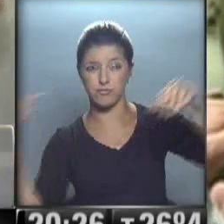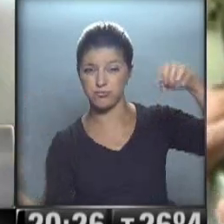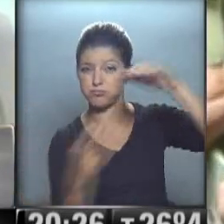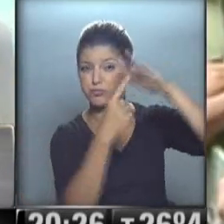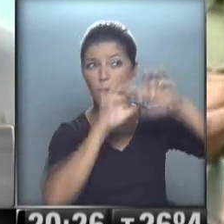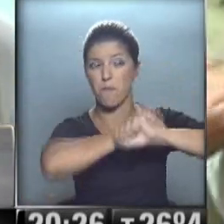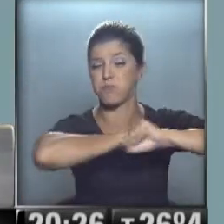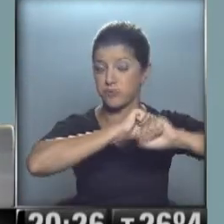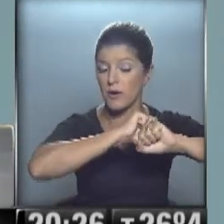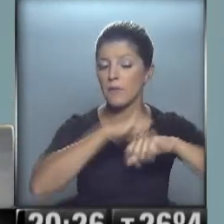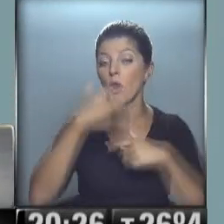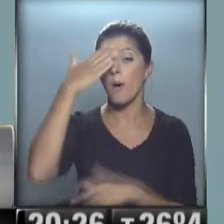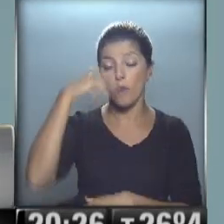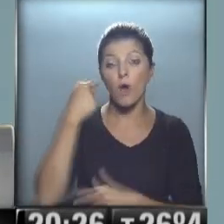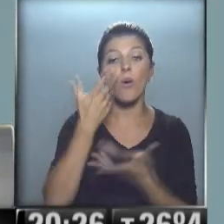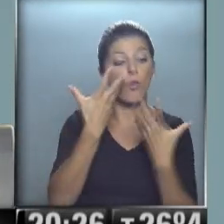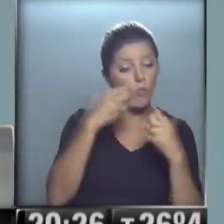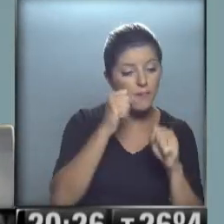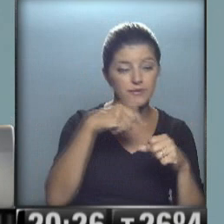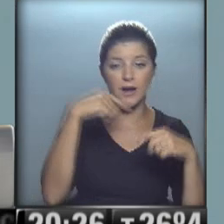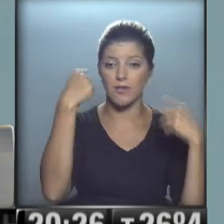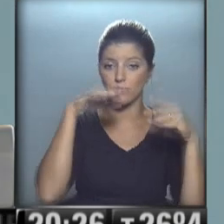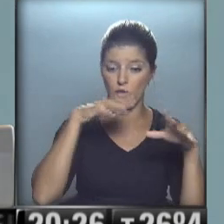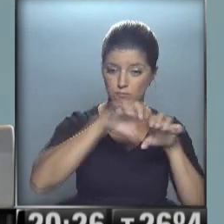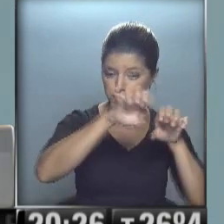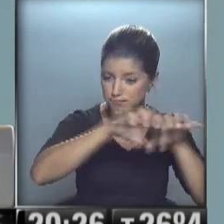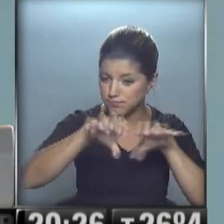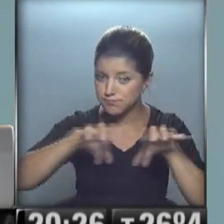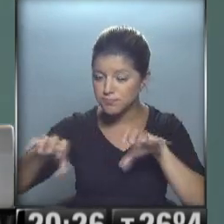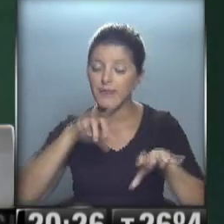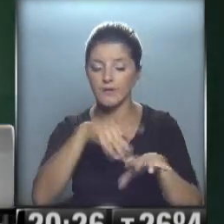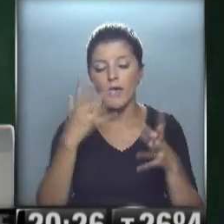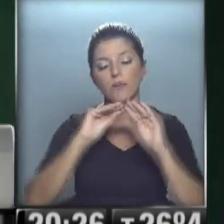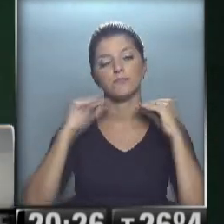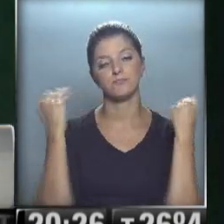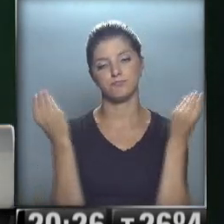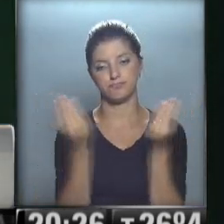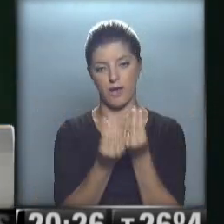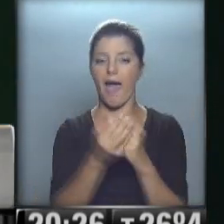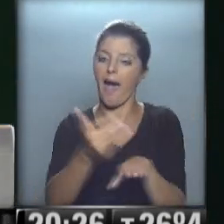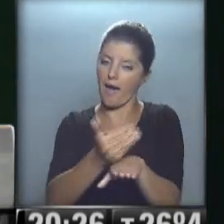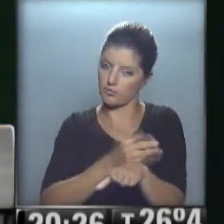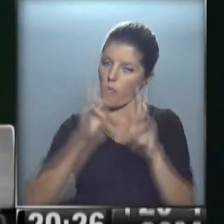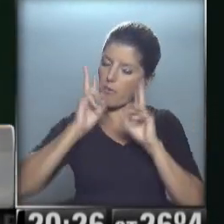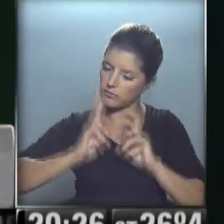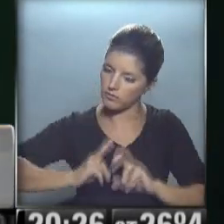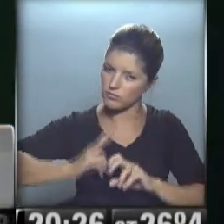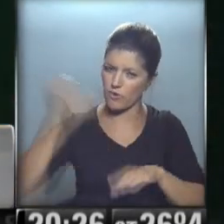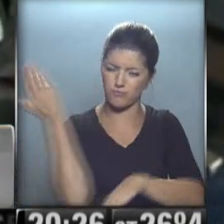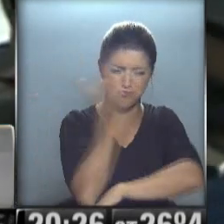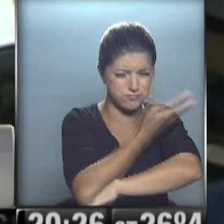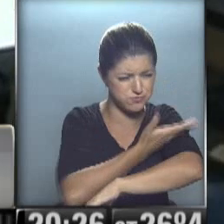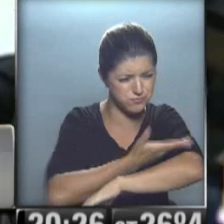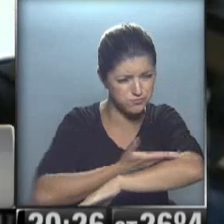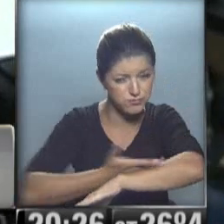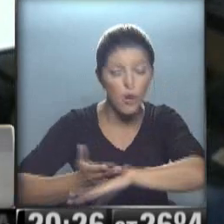avión que pudieron probar lo que efectivamente había sucedido, bueno, se llegó a esa conclusión fruto de una investigación muy larga y